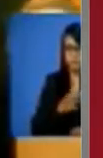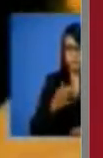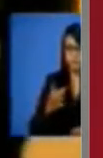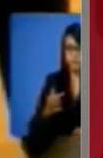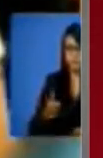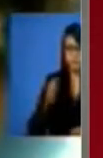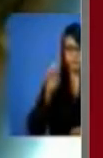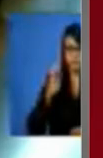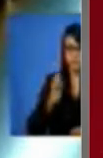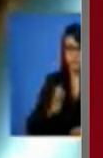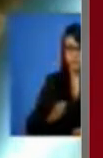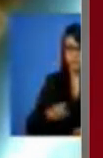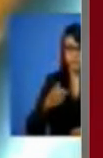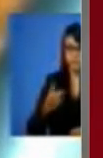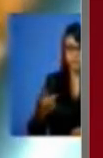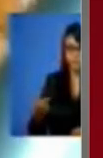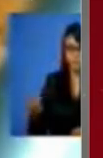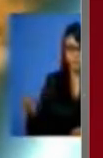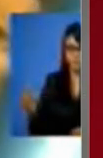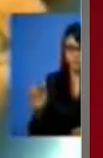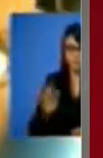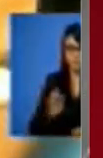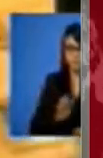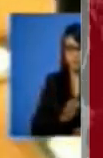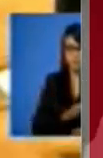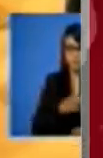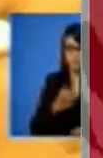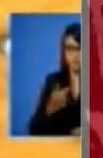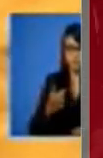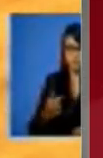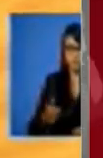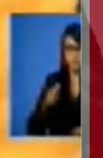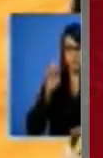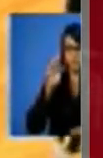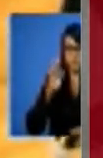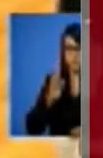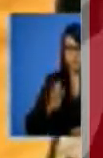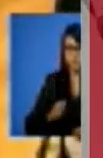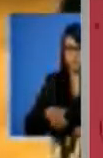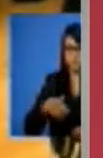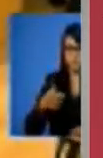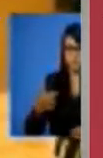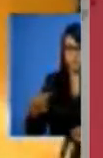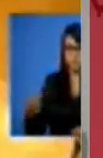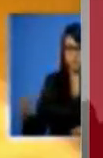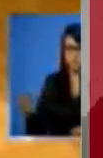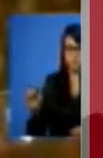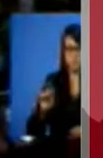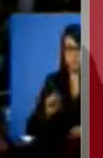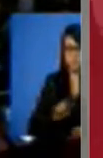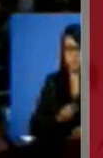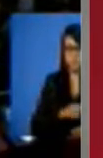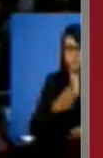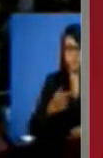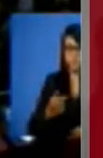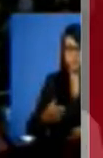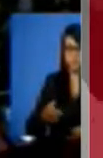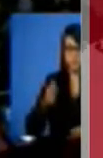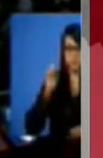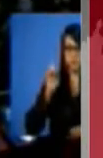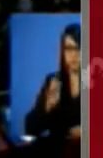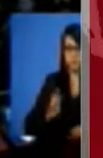los problemas son de carácter estructural si bien es cierto que el tema previsional es un tema sumamente